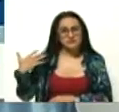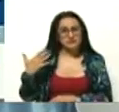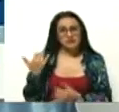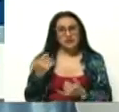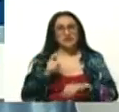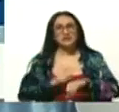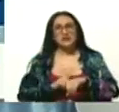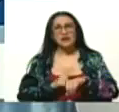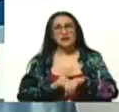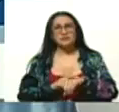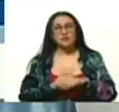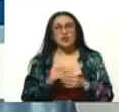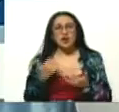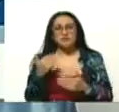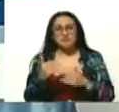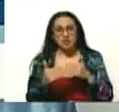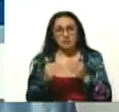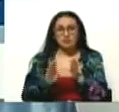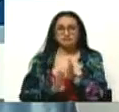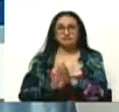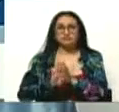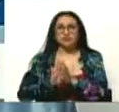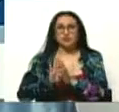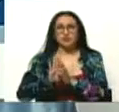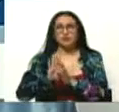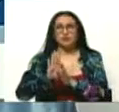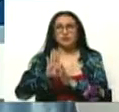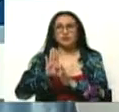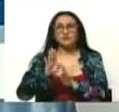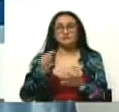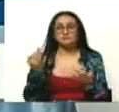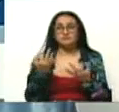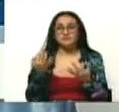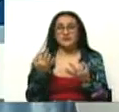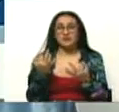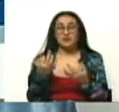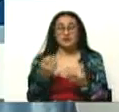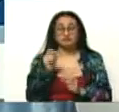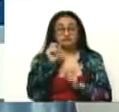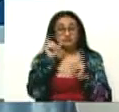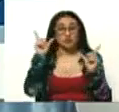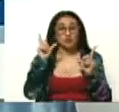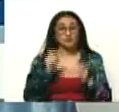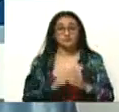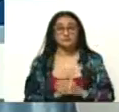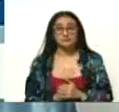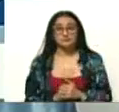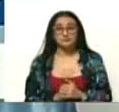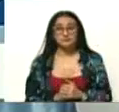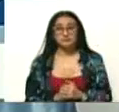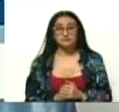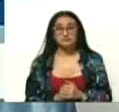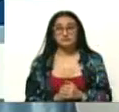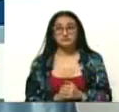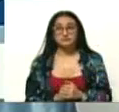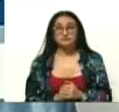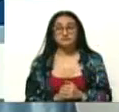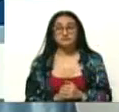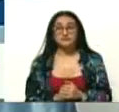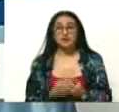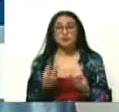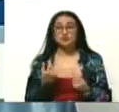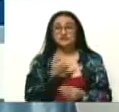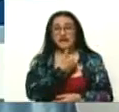tiempo, ido creciendo de una manera realmente formidable, sostenida, con mucho